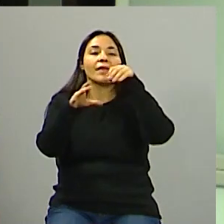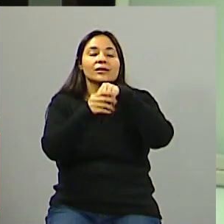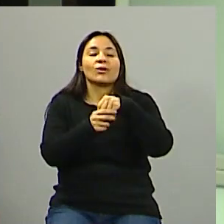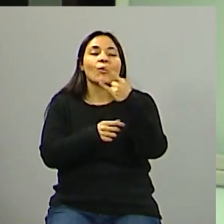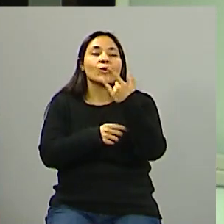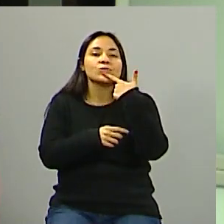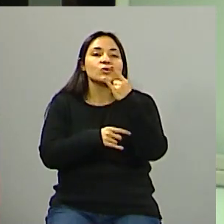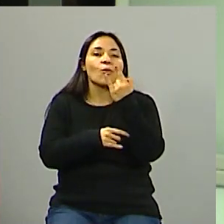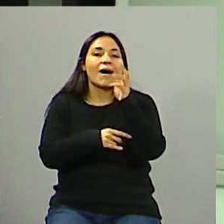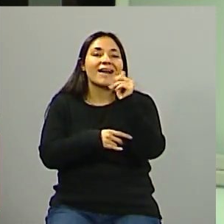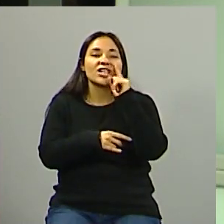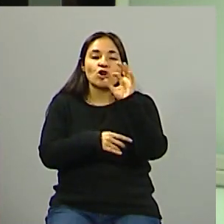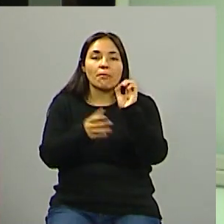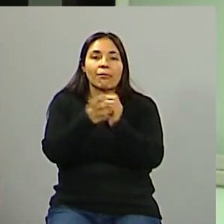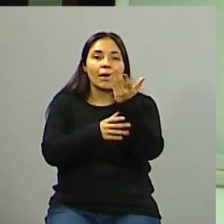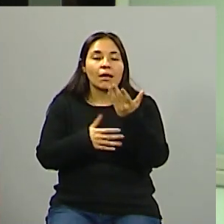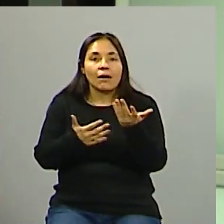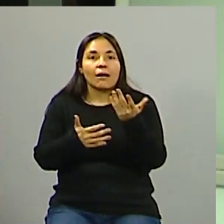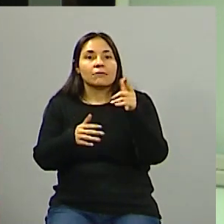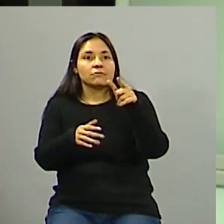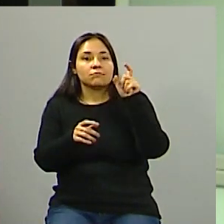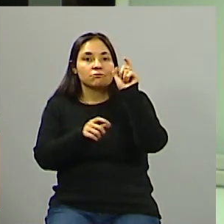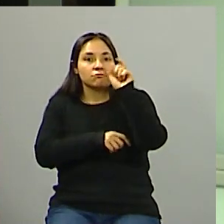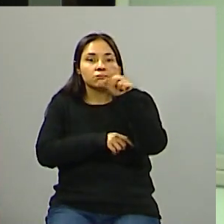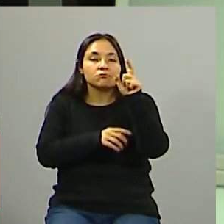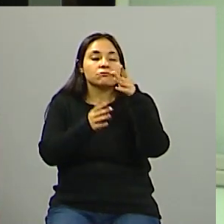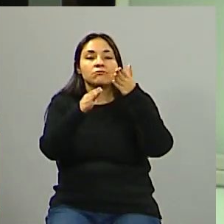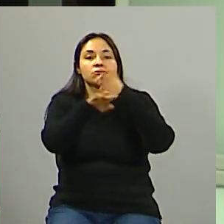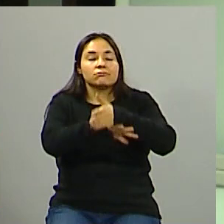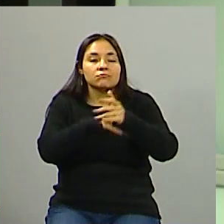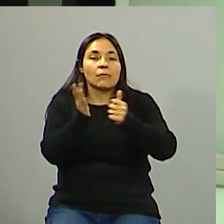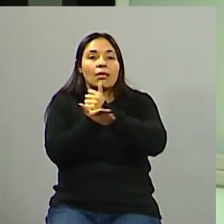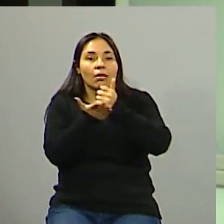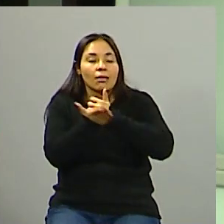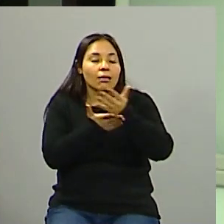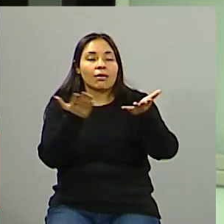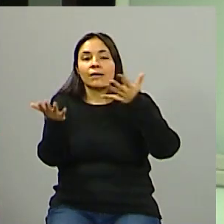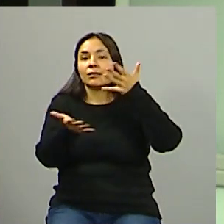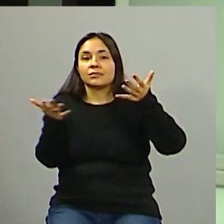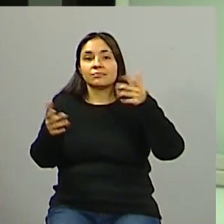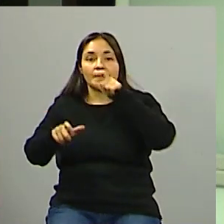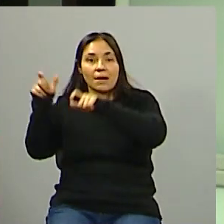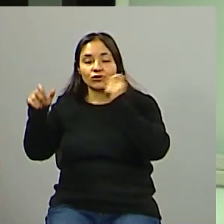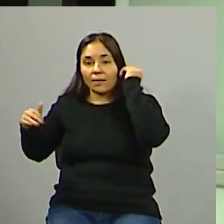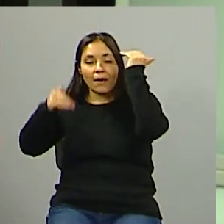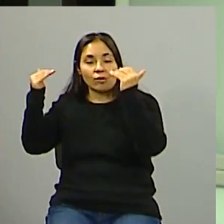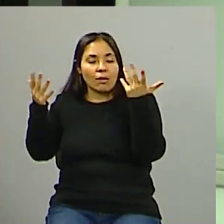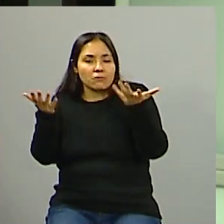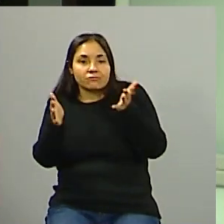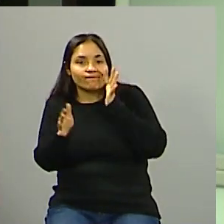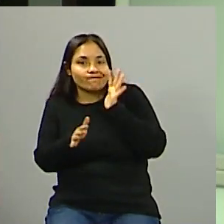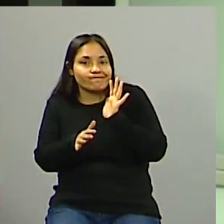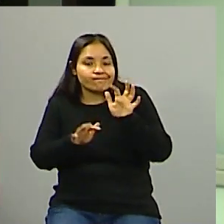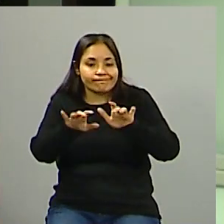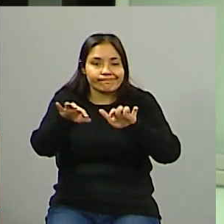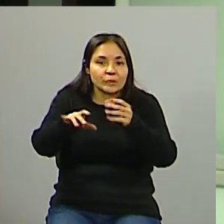pendiente porque hay una ventana de tiempo en la cual podés ingresar, si no es imposible. Y digo, muchas de esas personas mayores no